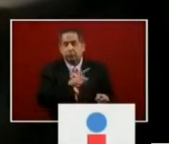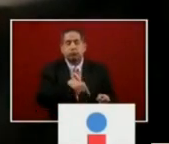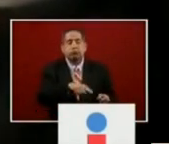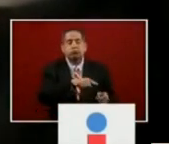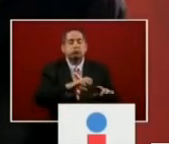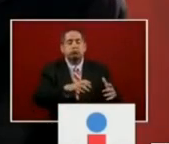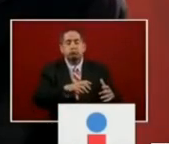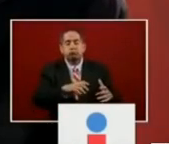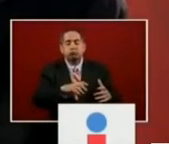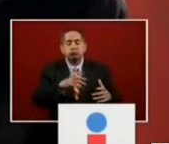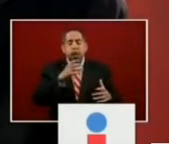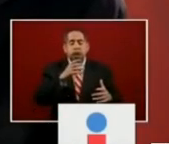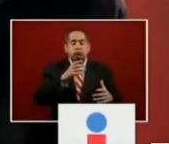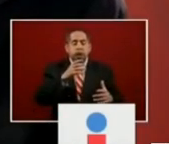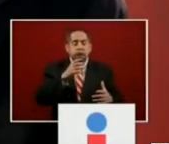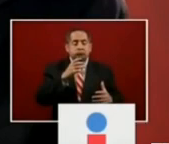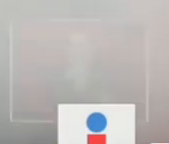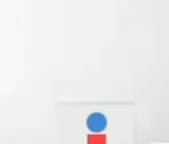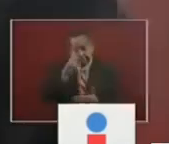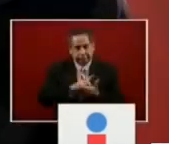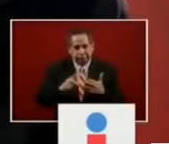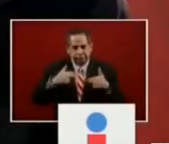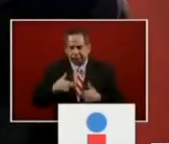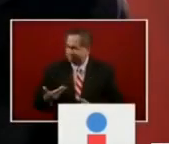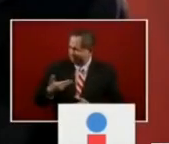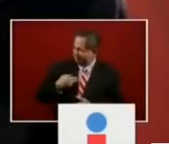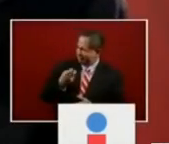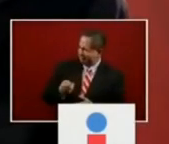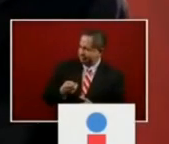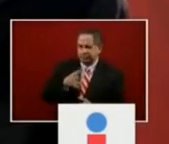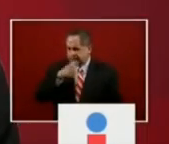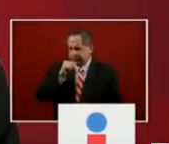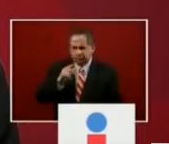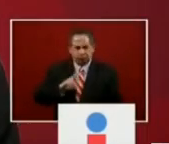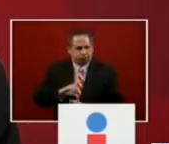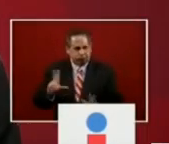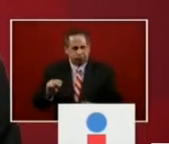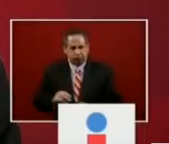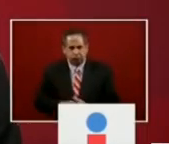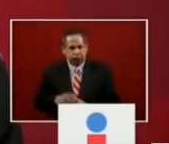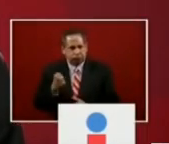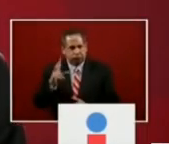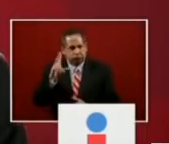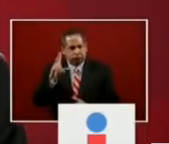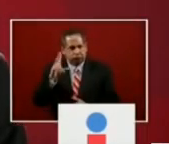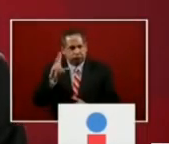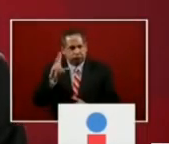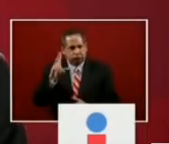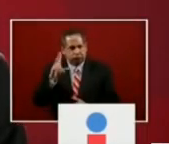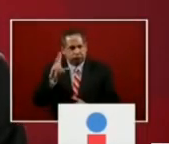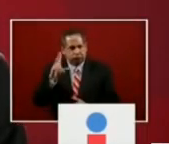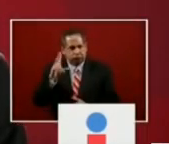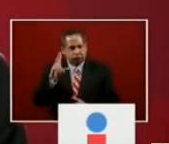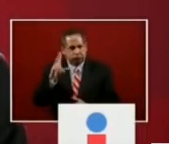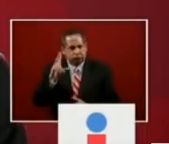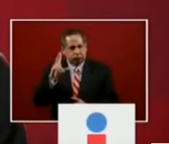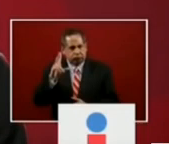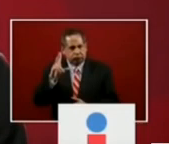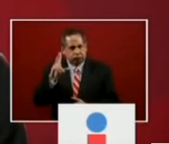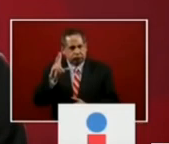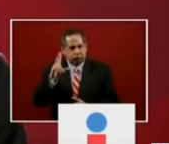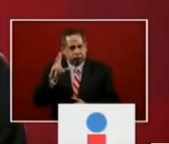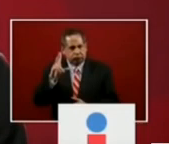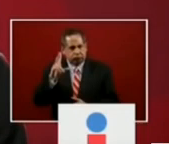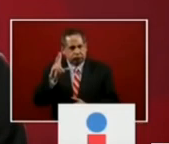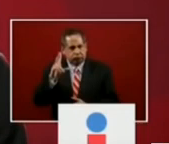viole los derechos humanos eso no eso no lo vamos a hacer increíble pero